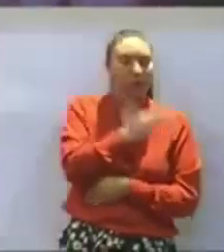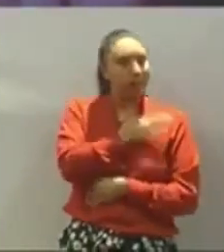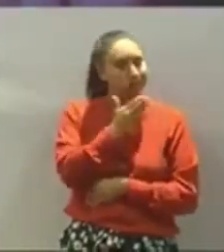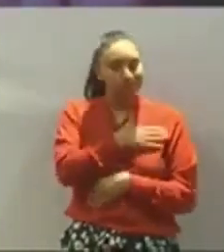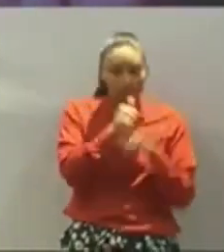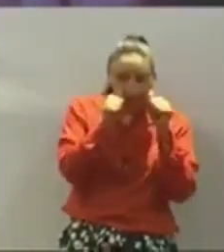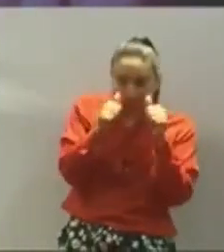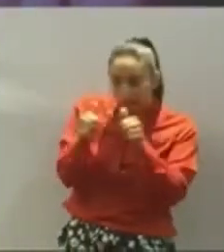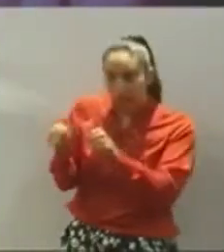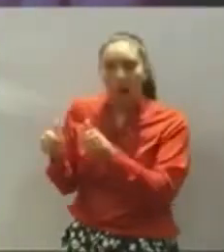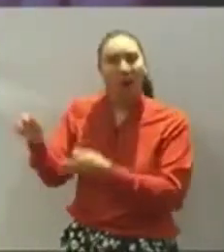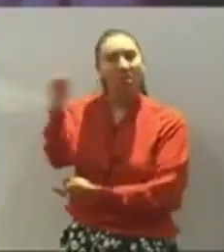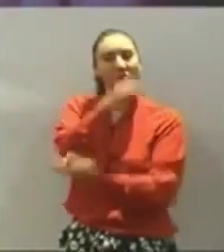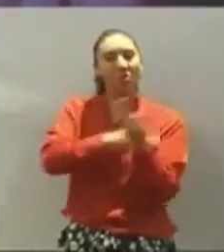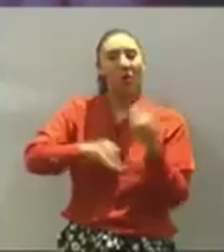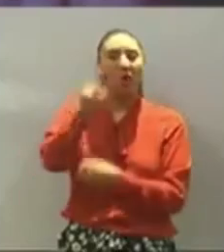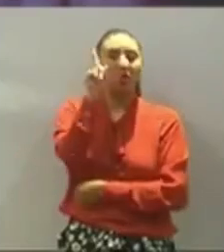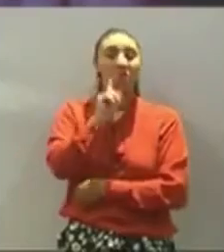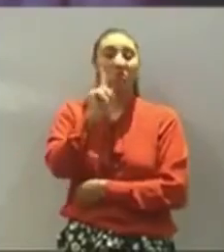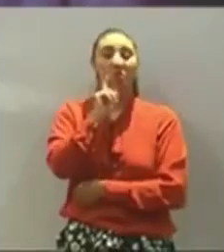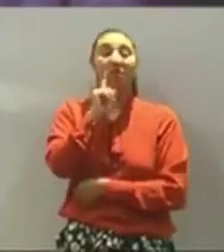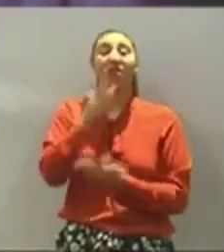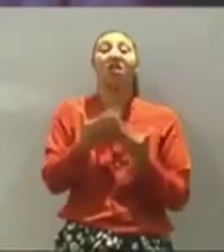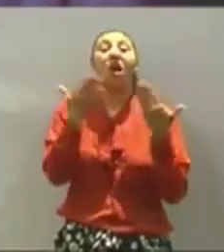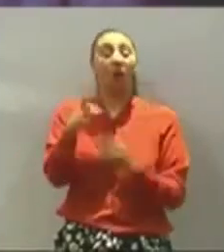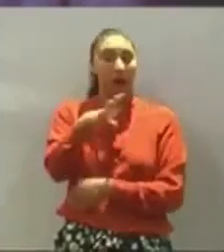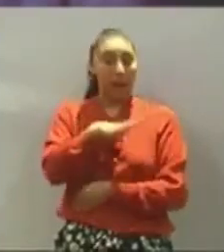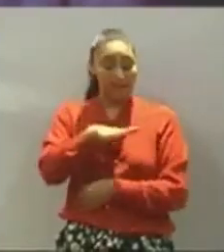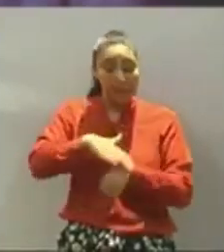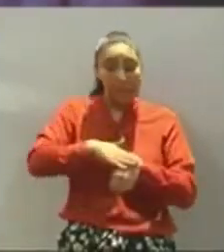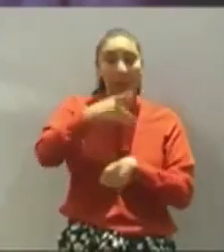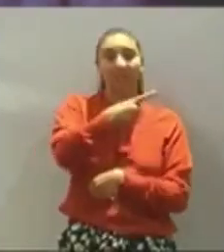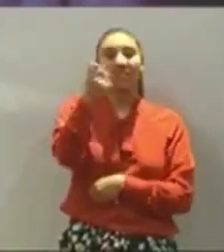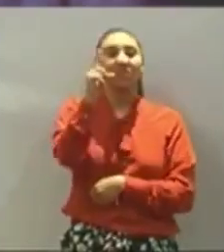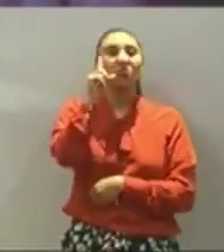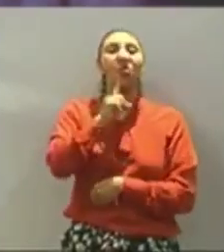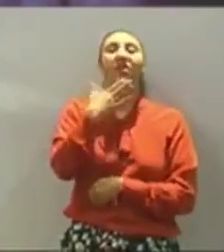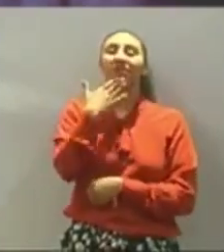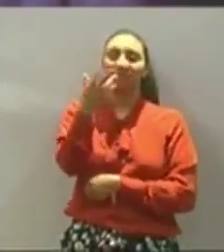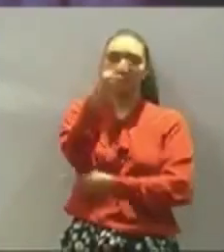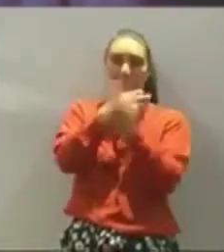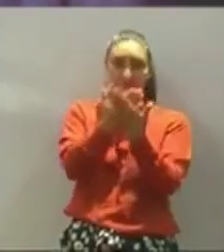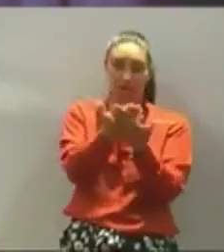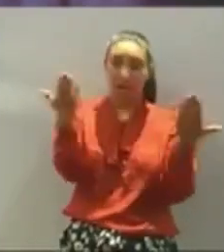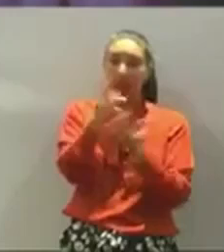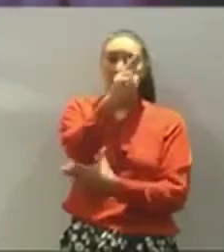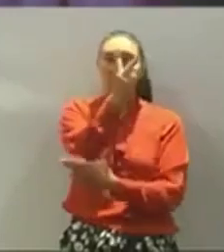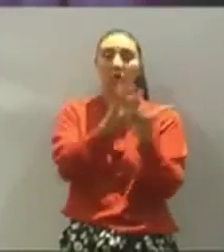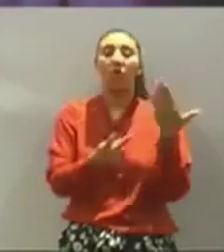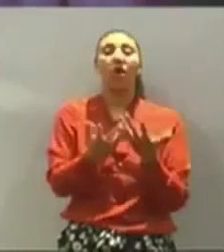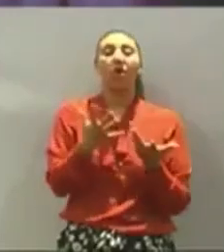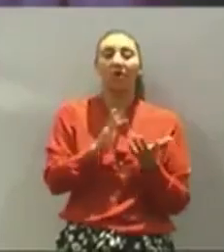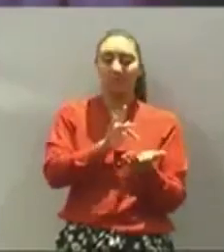fueron 4.827 los expedientes que se revisaron, de los cuales fueron aprobados 1.347. A las mujeres